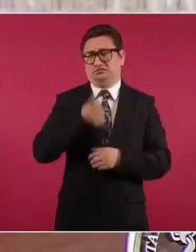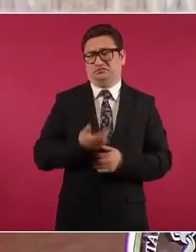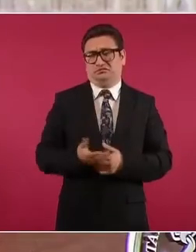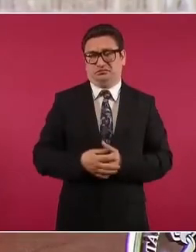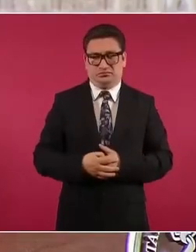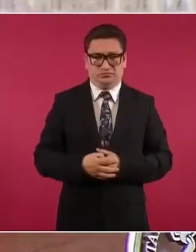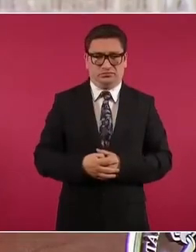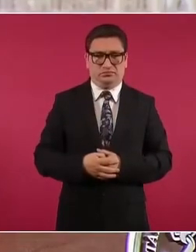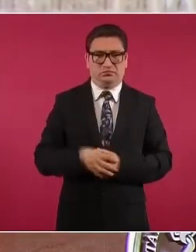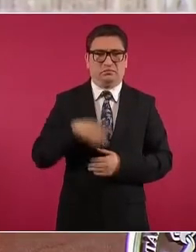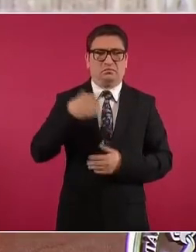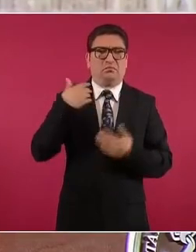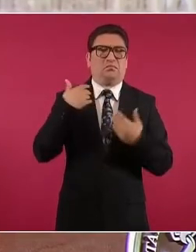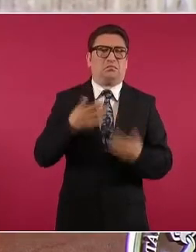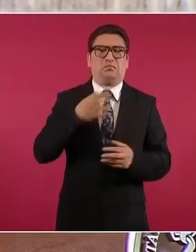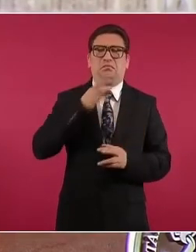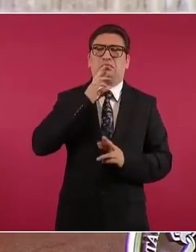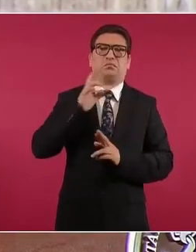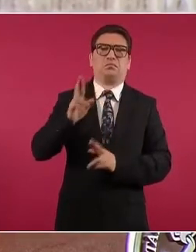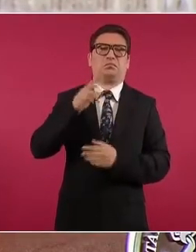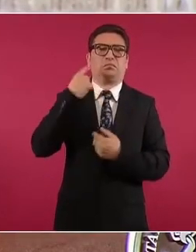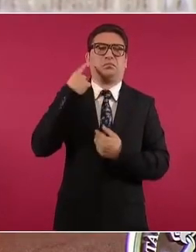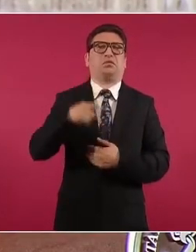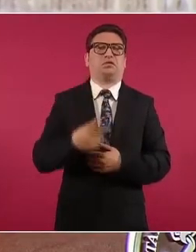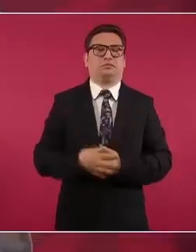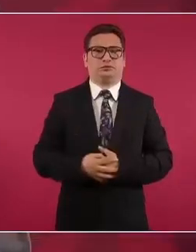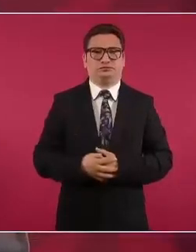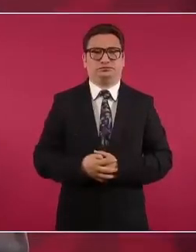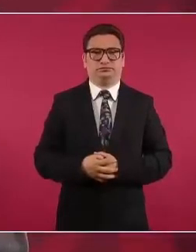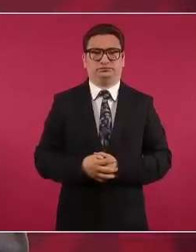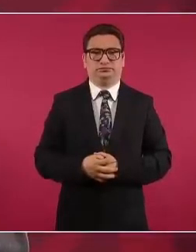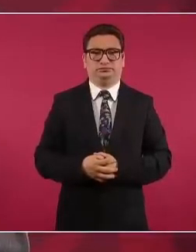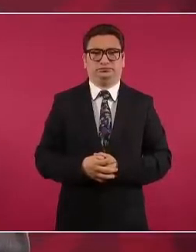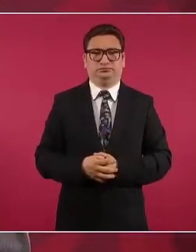Pues ¿para qué contestar un insulto?